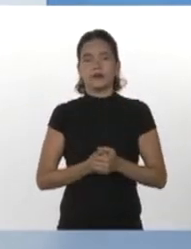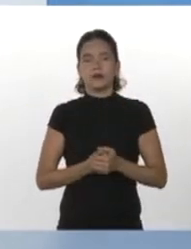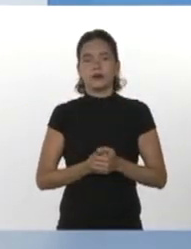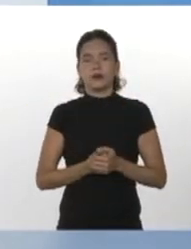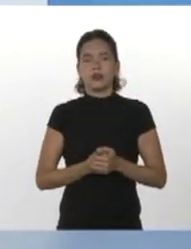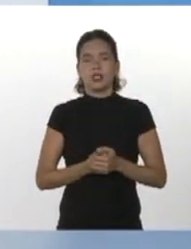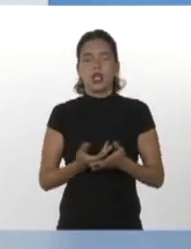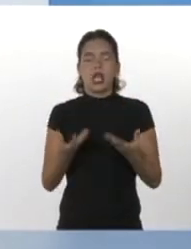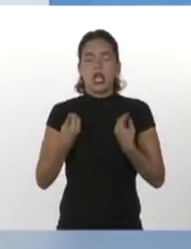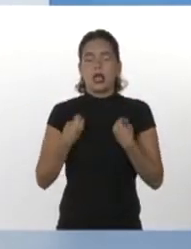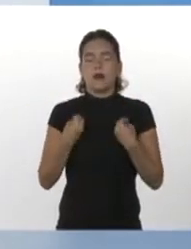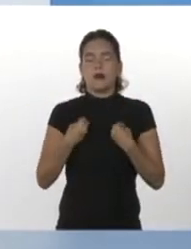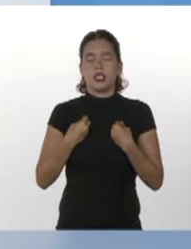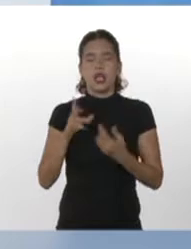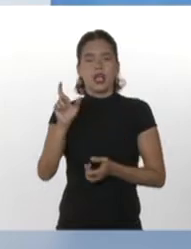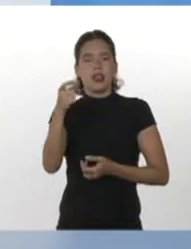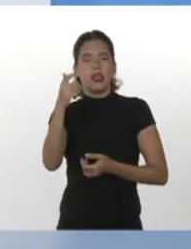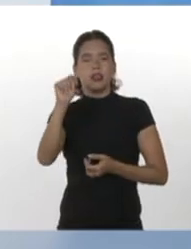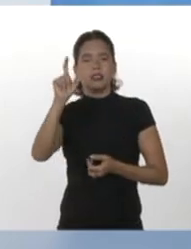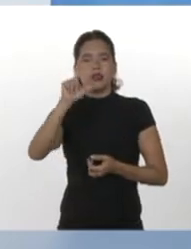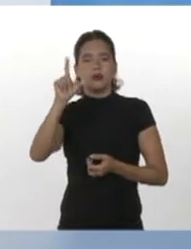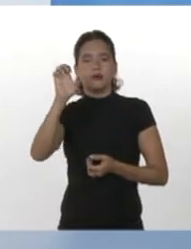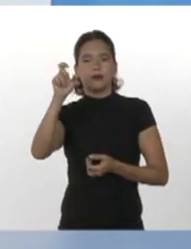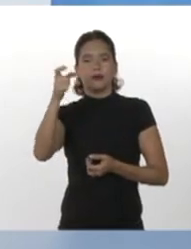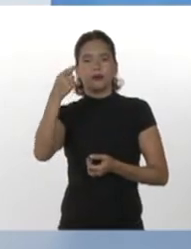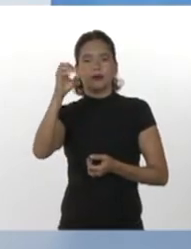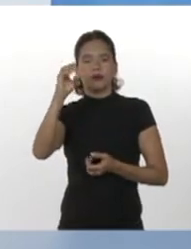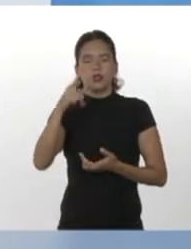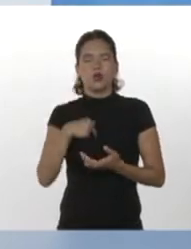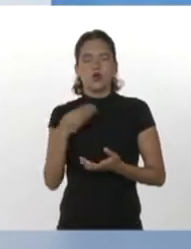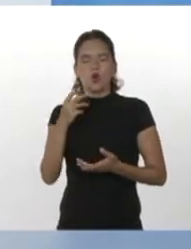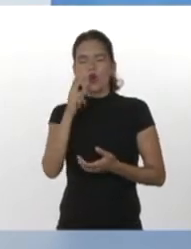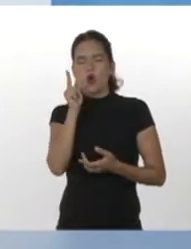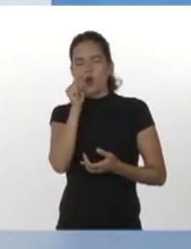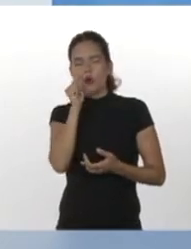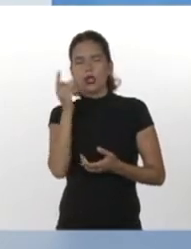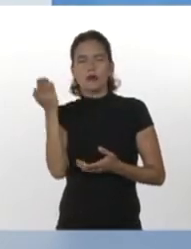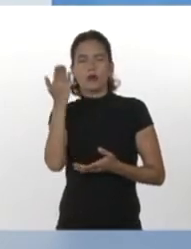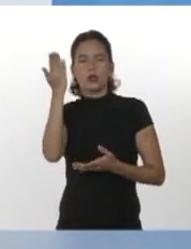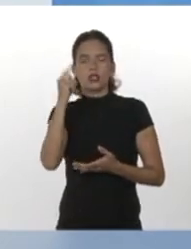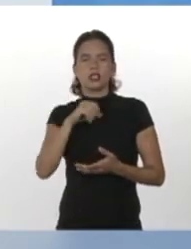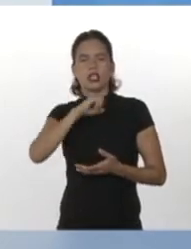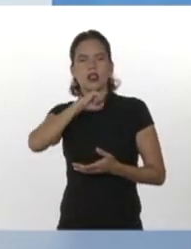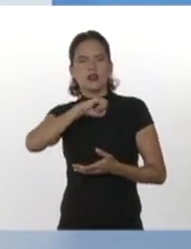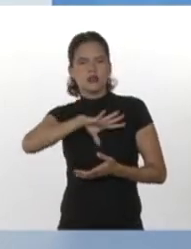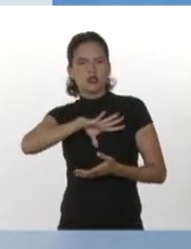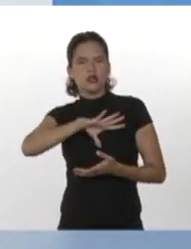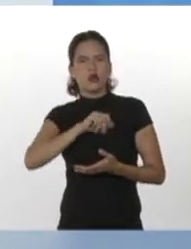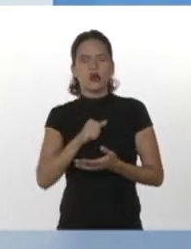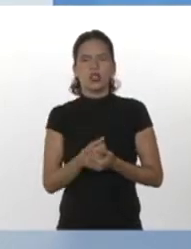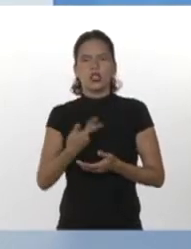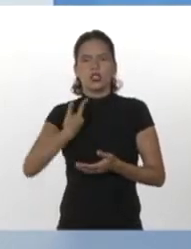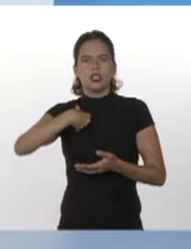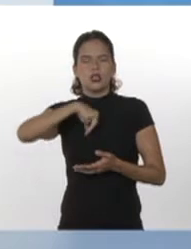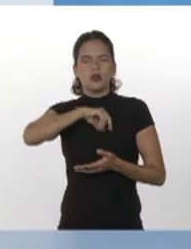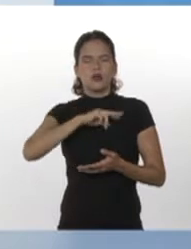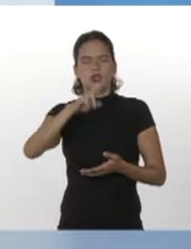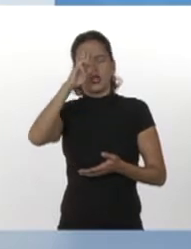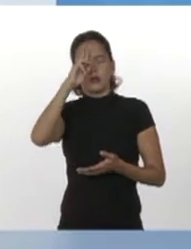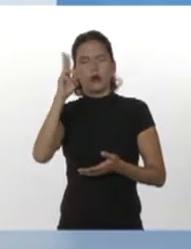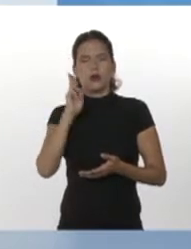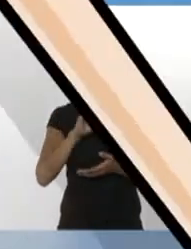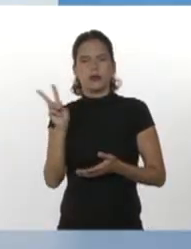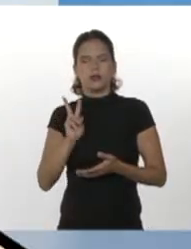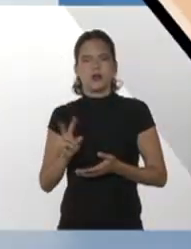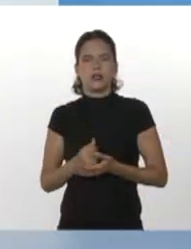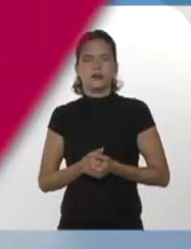la biografía de Rómulo Gallegos, un hombre importante en la historia de nuestra República Bolivariana